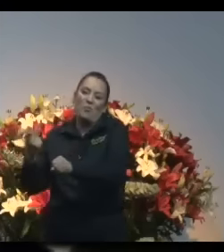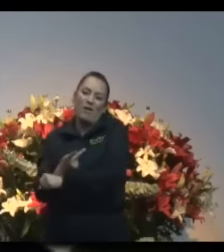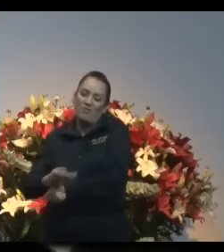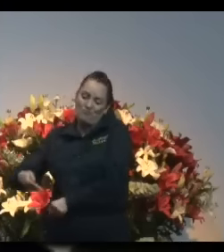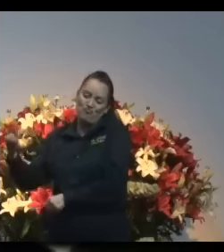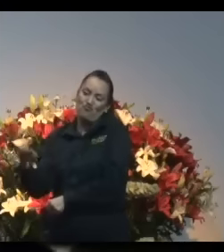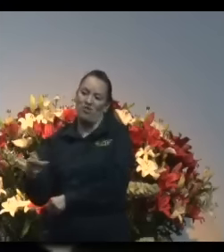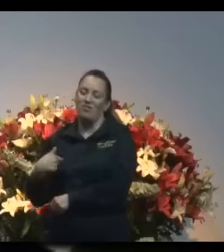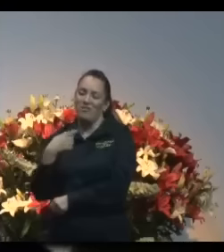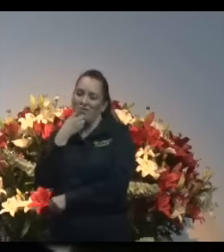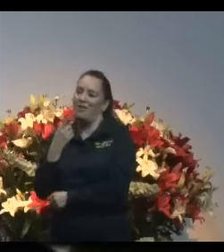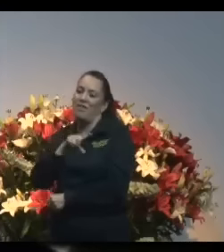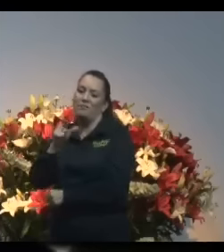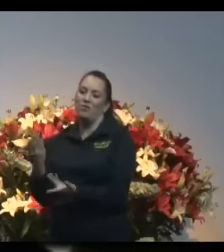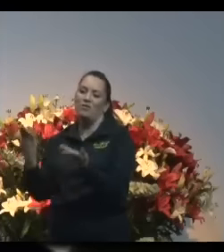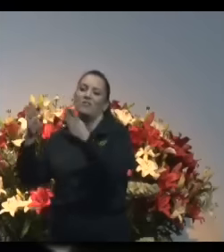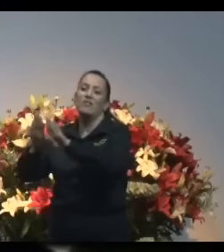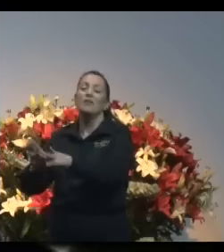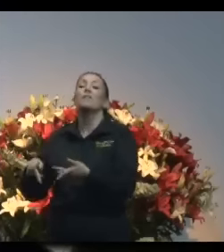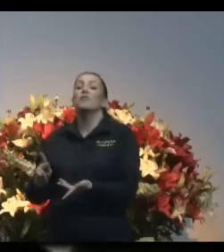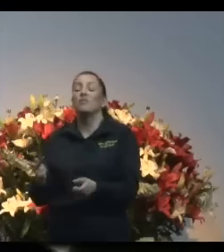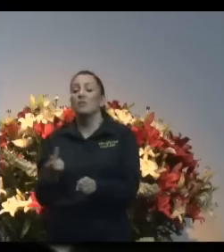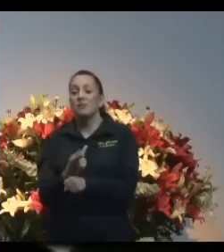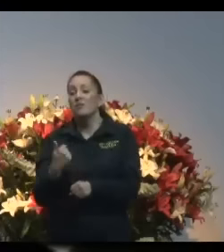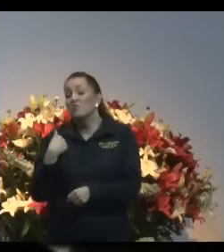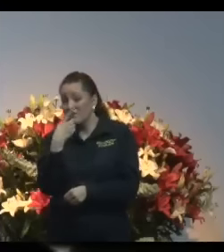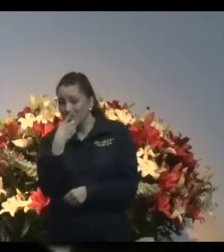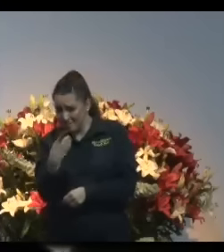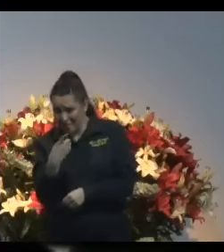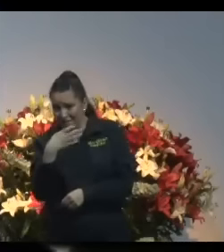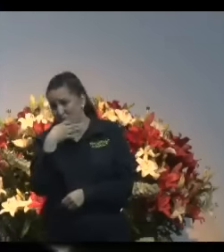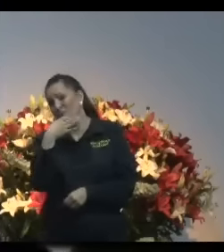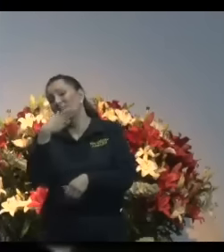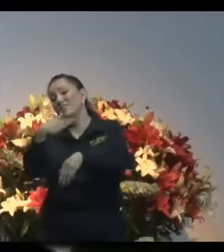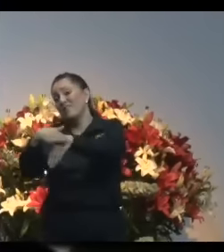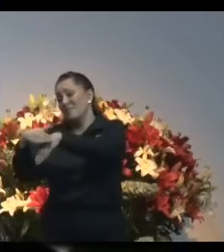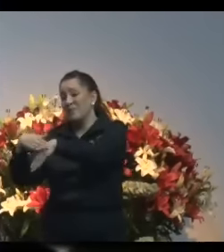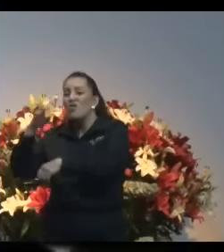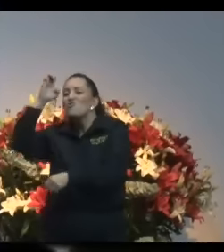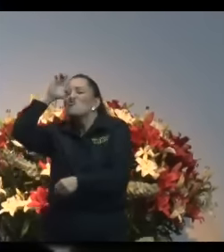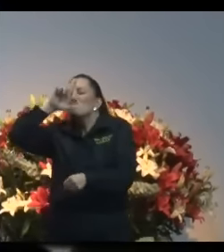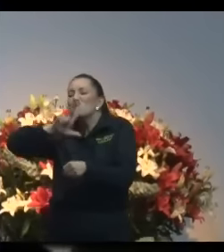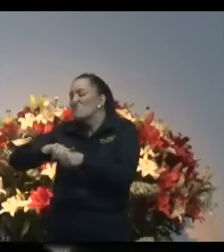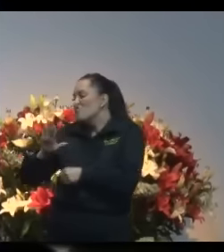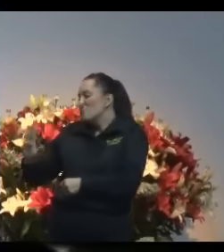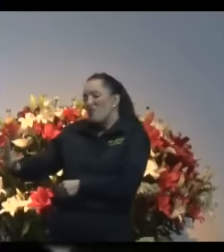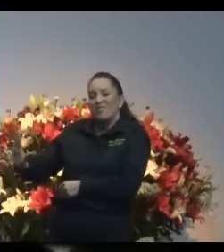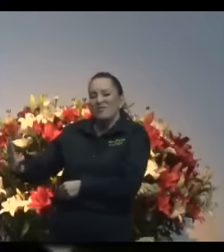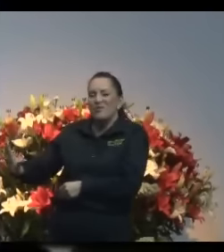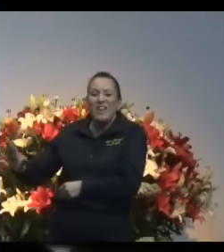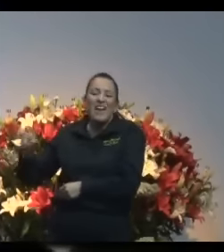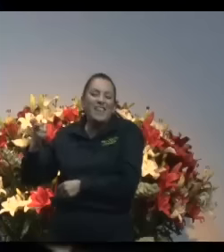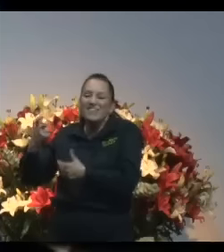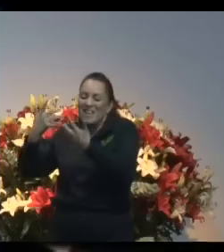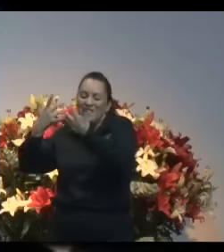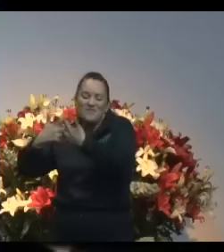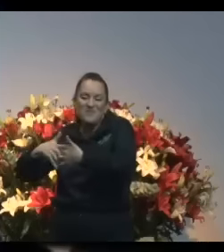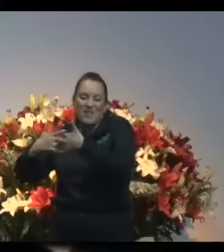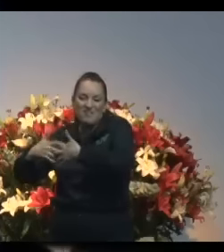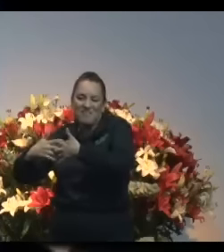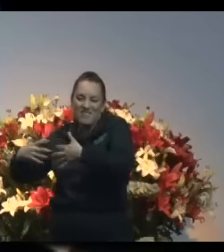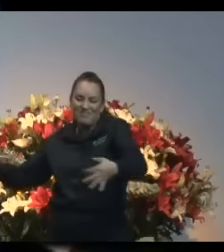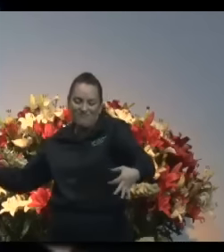mujeres en la maquila y yo lo que advertí es que culturalmente esas fábricas no eran